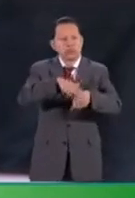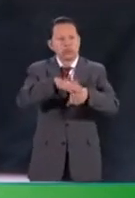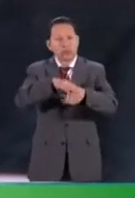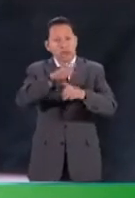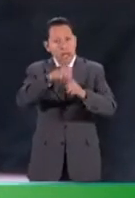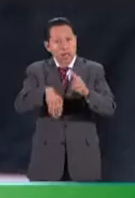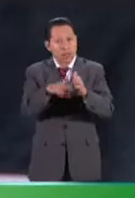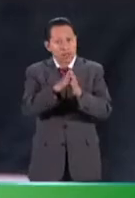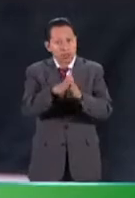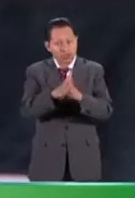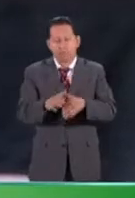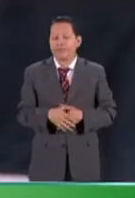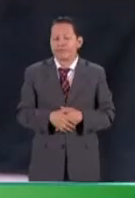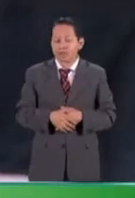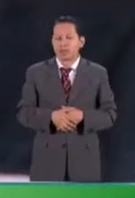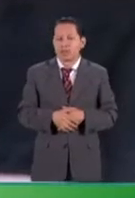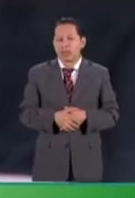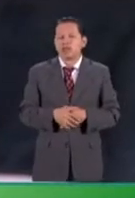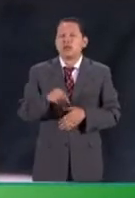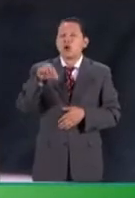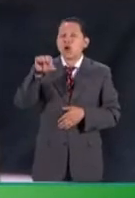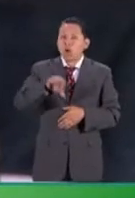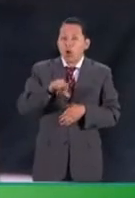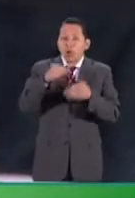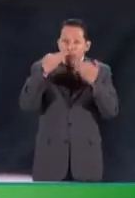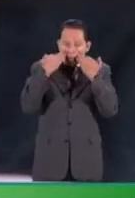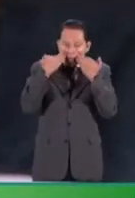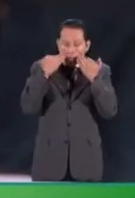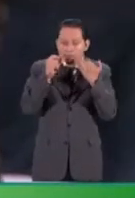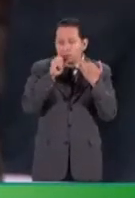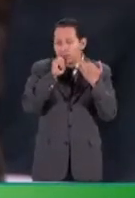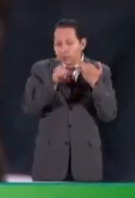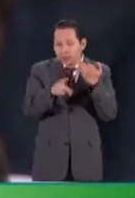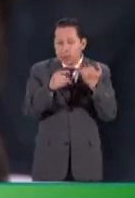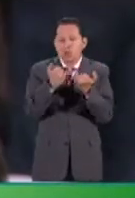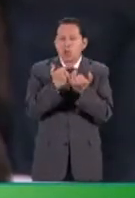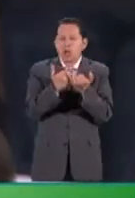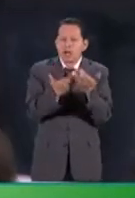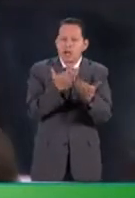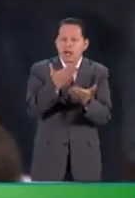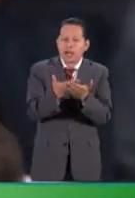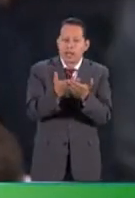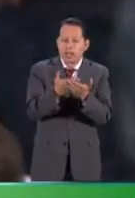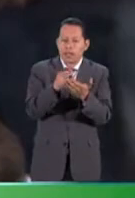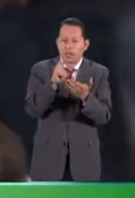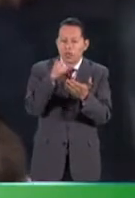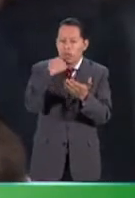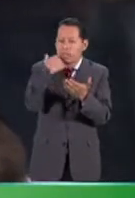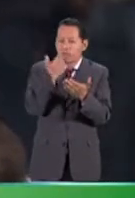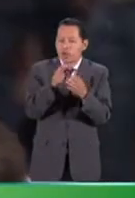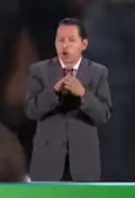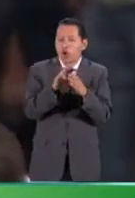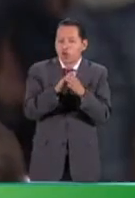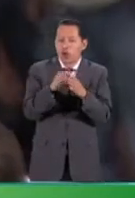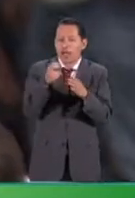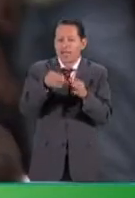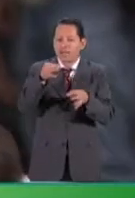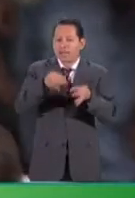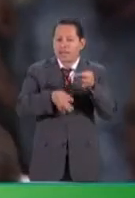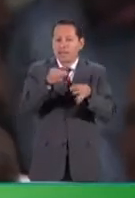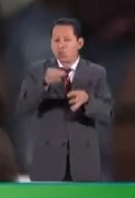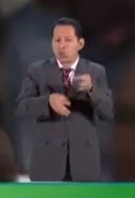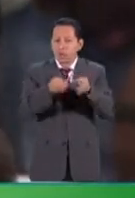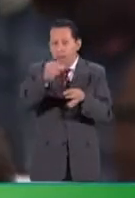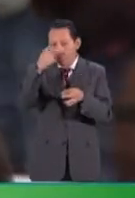esperar y hoy tuvimos muestra de ello. Adicionalmente a esta reforma, porque no quisiera que quedara de lado, es el Tribunal de